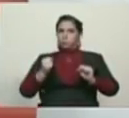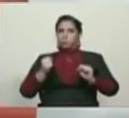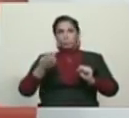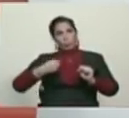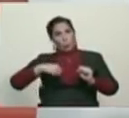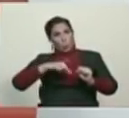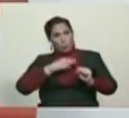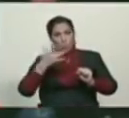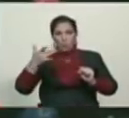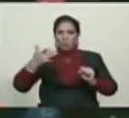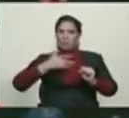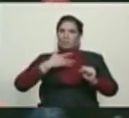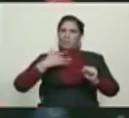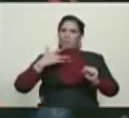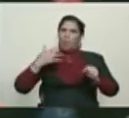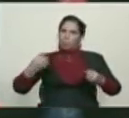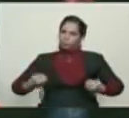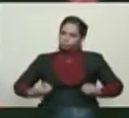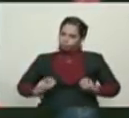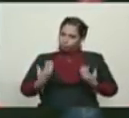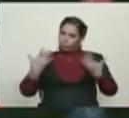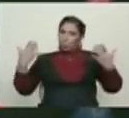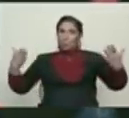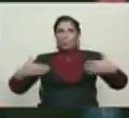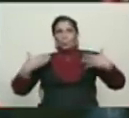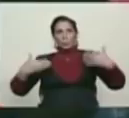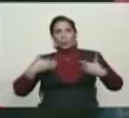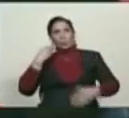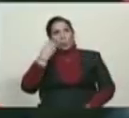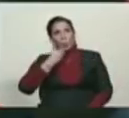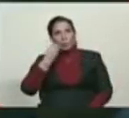sentimos contentos de tener una juventud